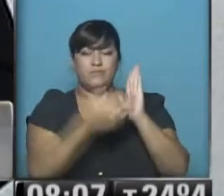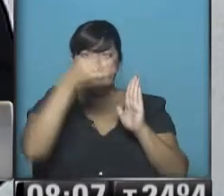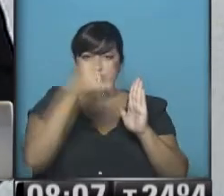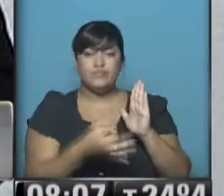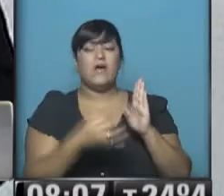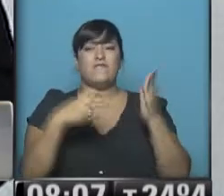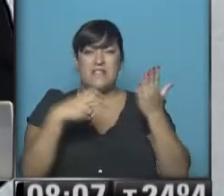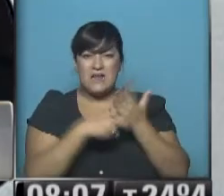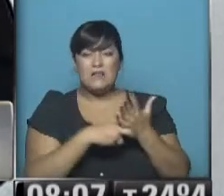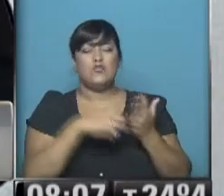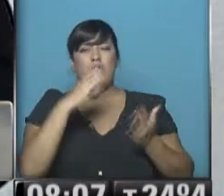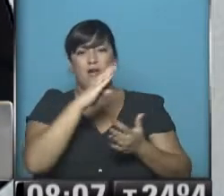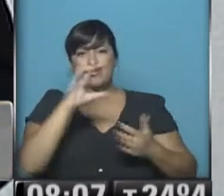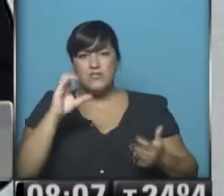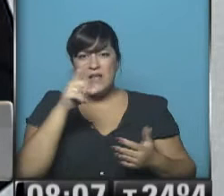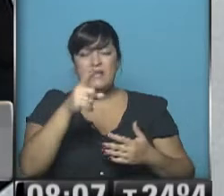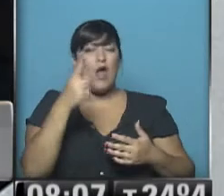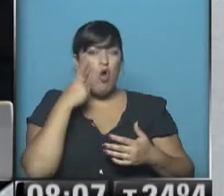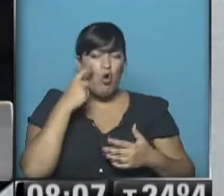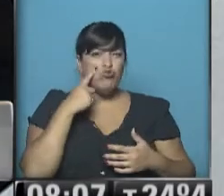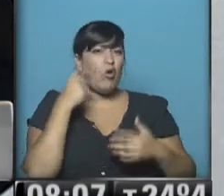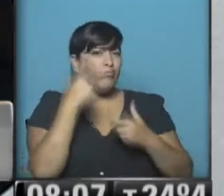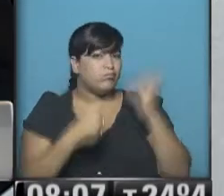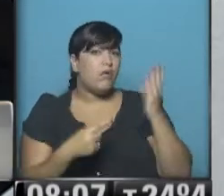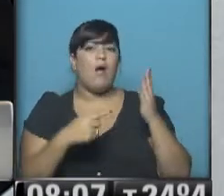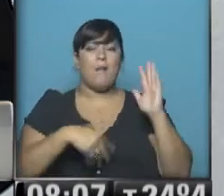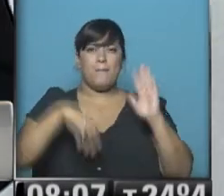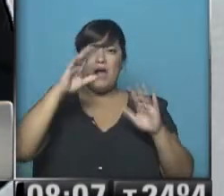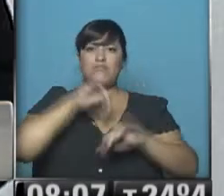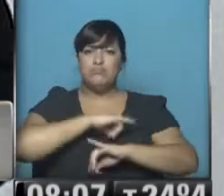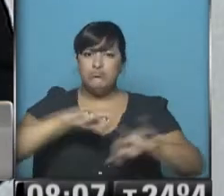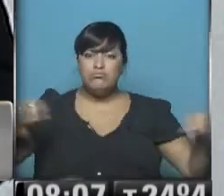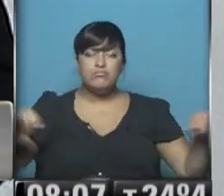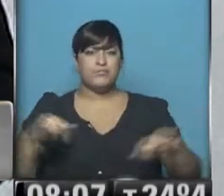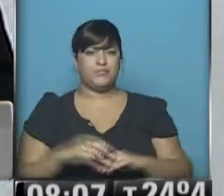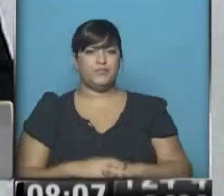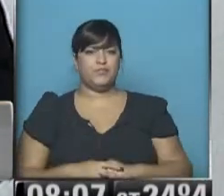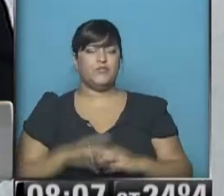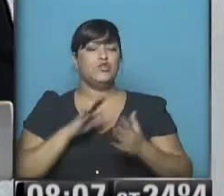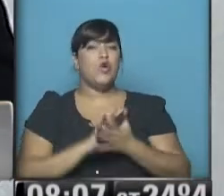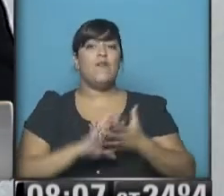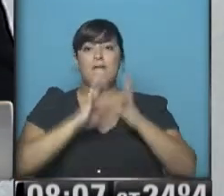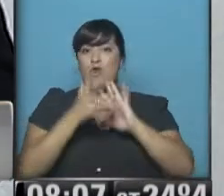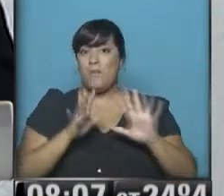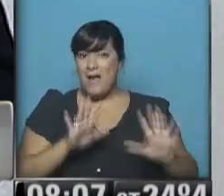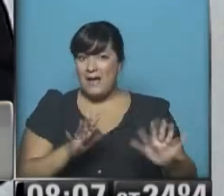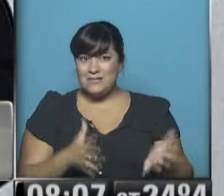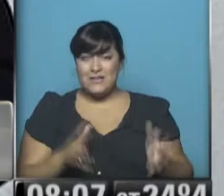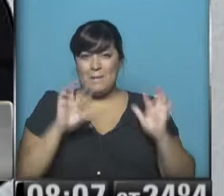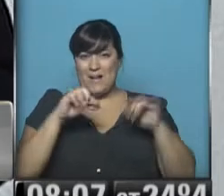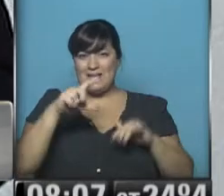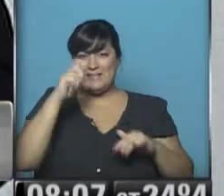la fiscalización del banco central permite definir la mayor difusión la mayor divulgación de este mecanismo por lo cual